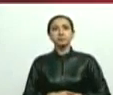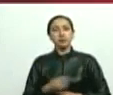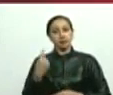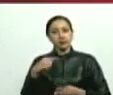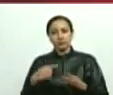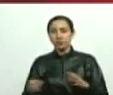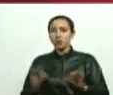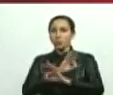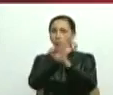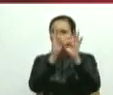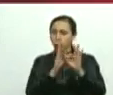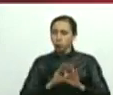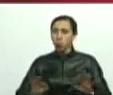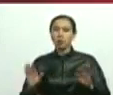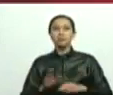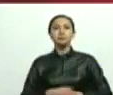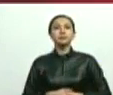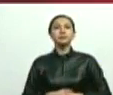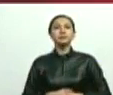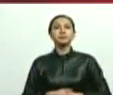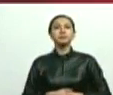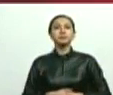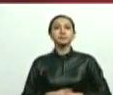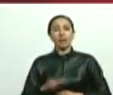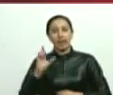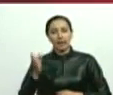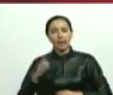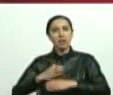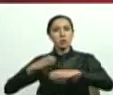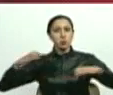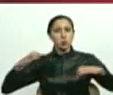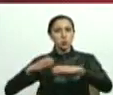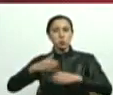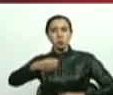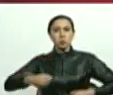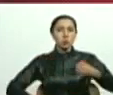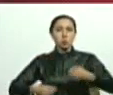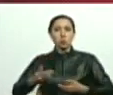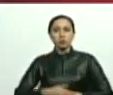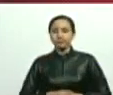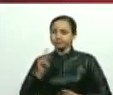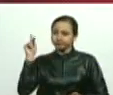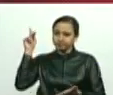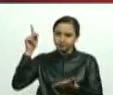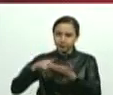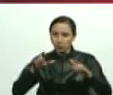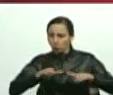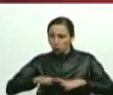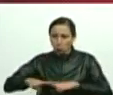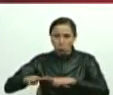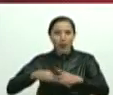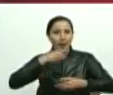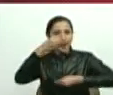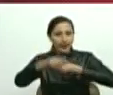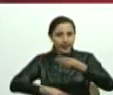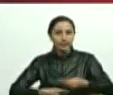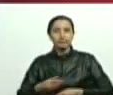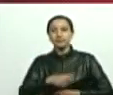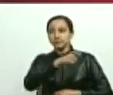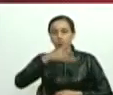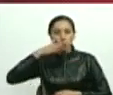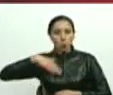taxi, en autobusetes, en autobuses. Bueno, crear las condiciones para